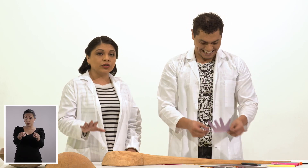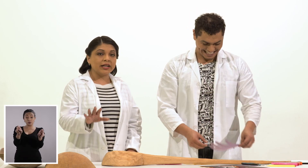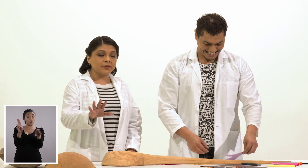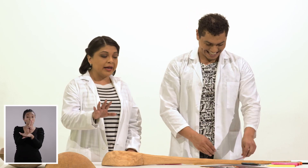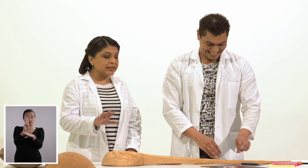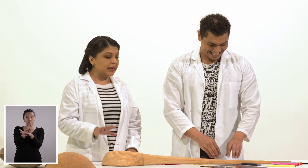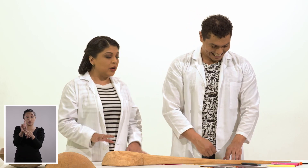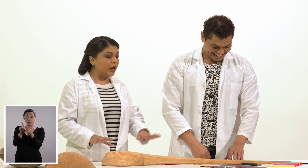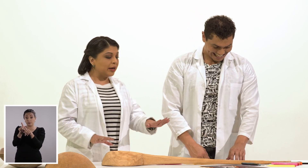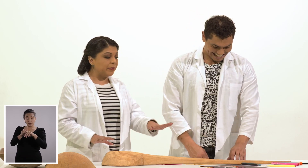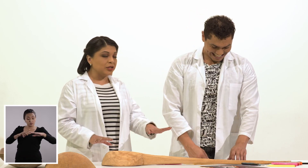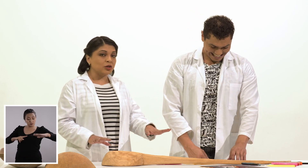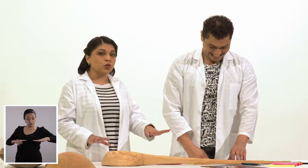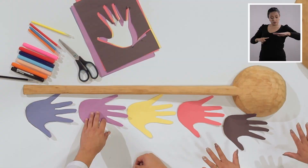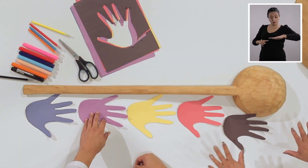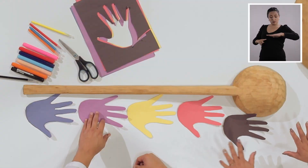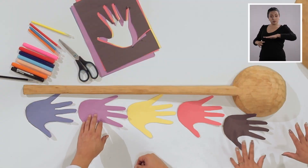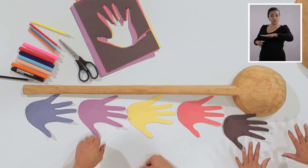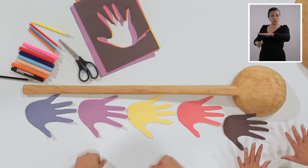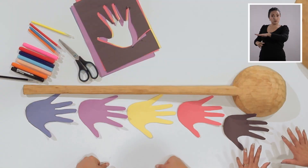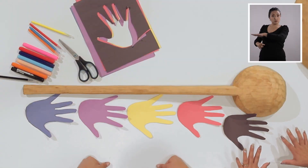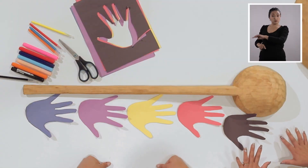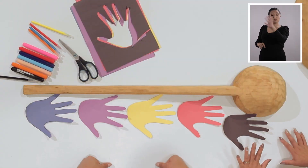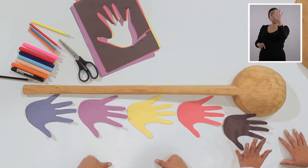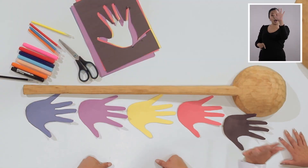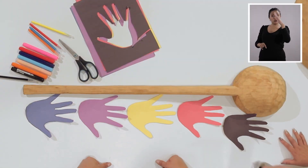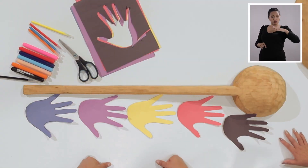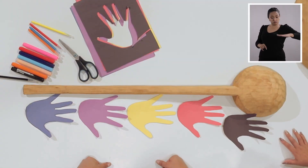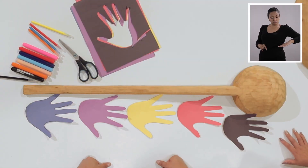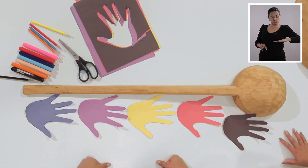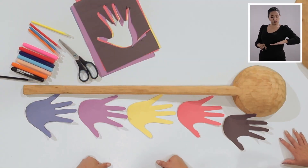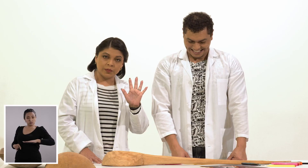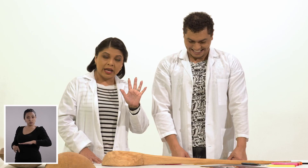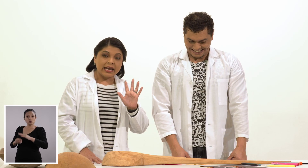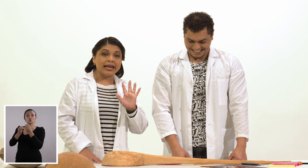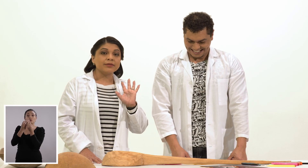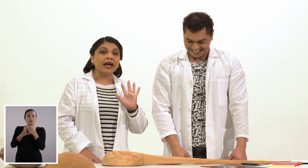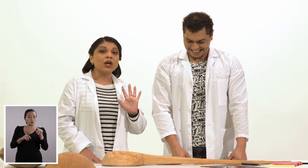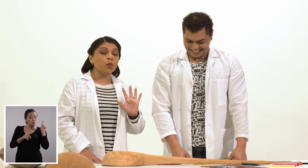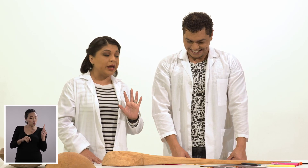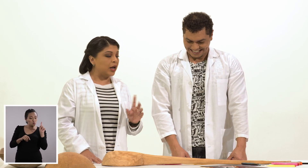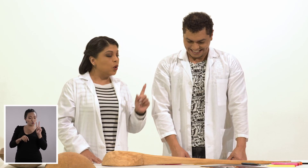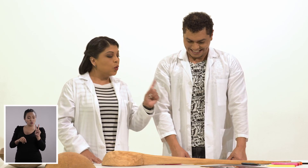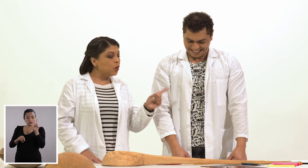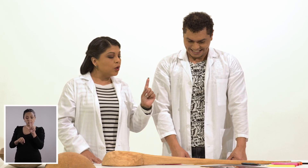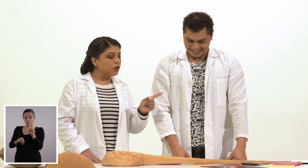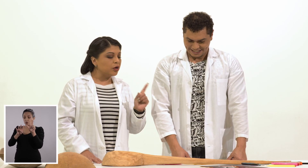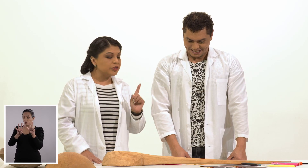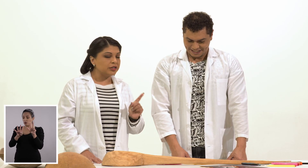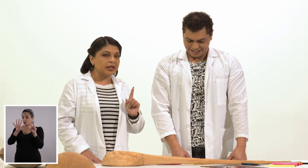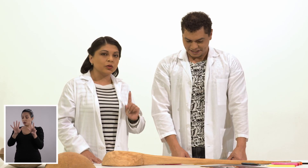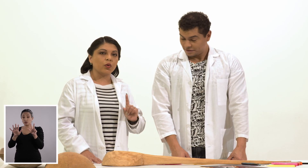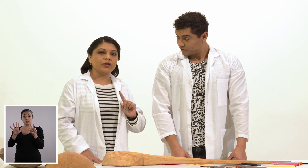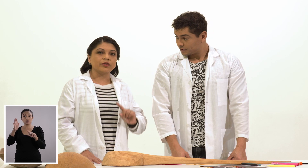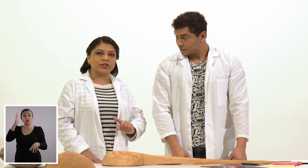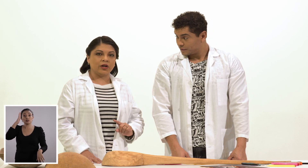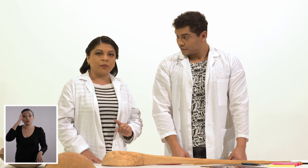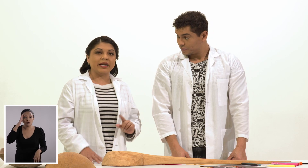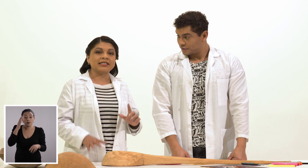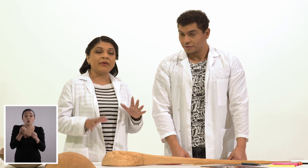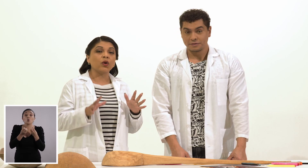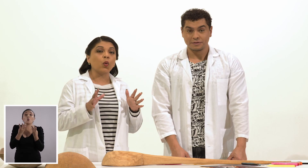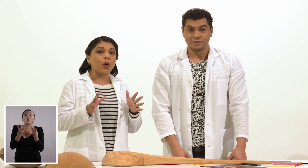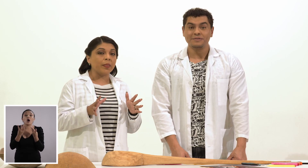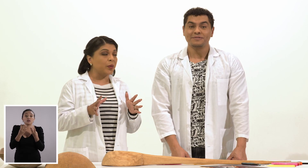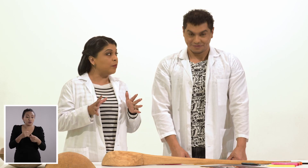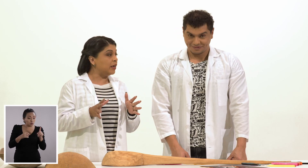ocasión ustedes van a ser igual que pancho a sus medidas no convencionales usando sus manos y las van a numerar 1 2 3 4 5